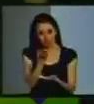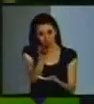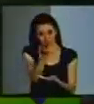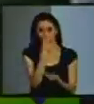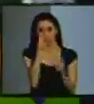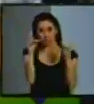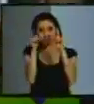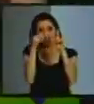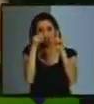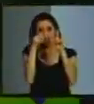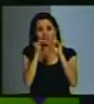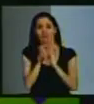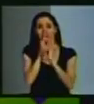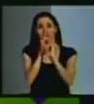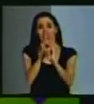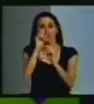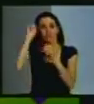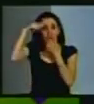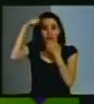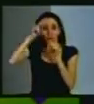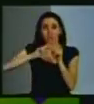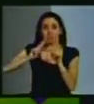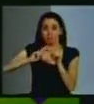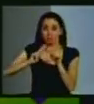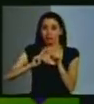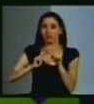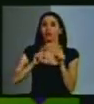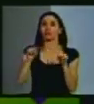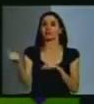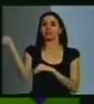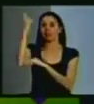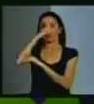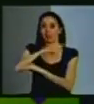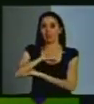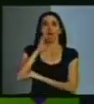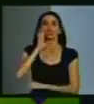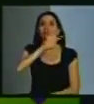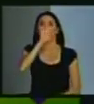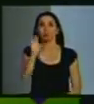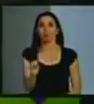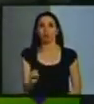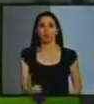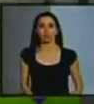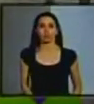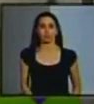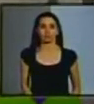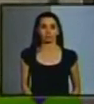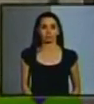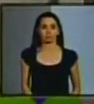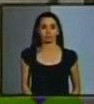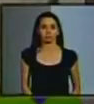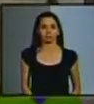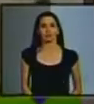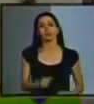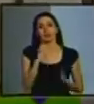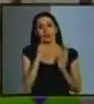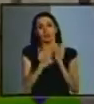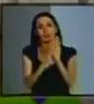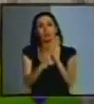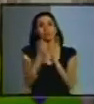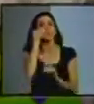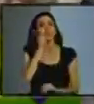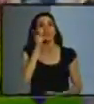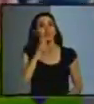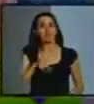invitarlos a ver un informe que hemos preparado sobre lo que ha sido esta jornada acá en Sudáfrica. Las muestras de afecto a